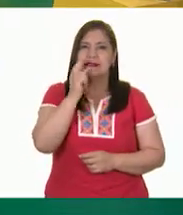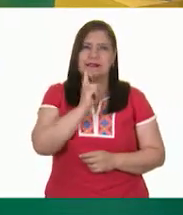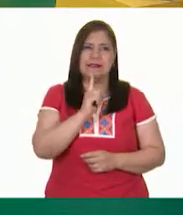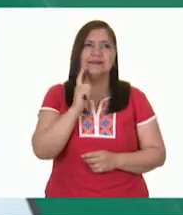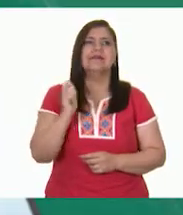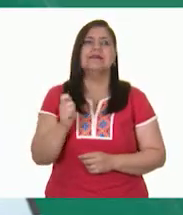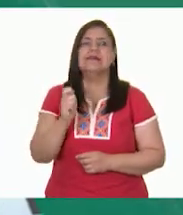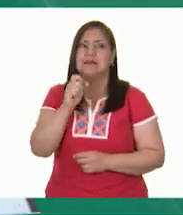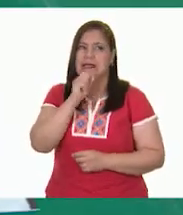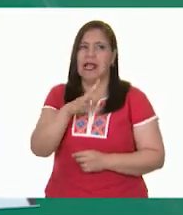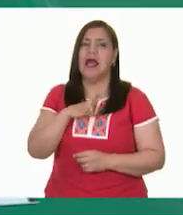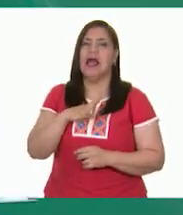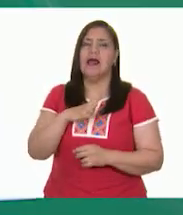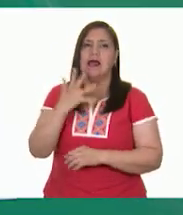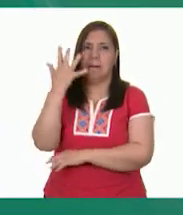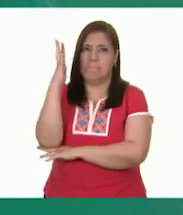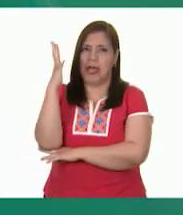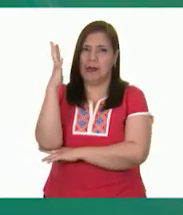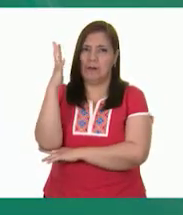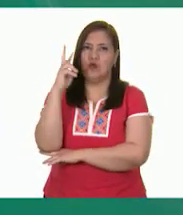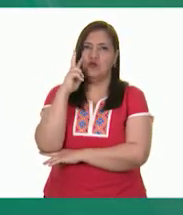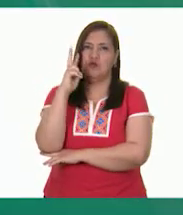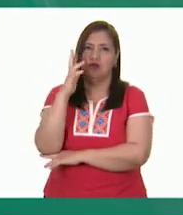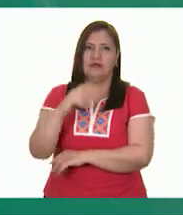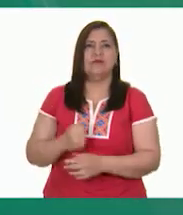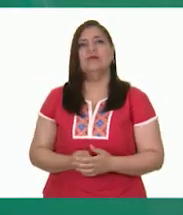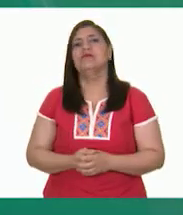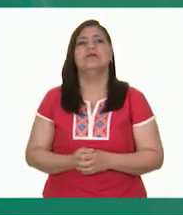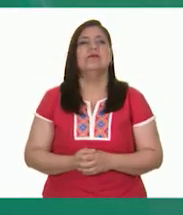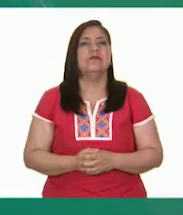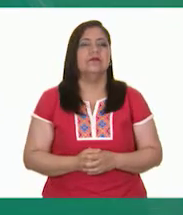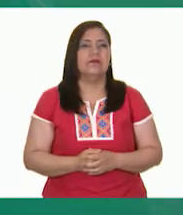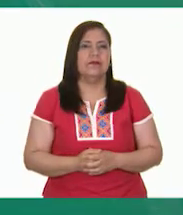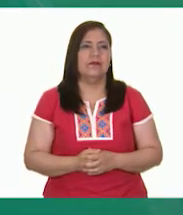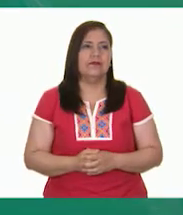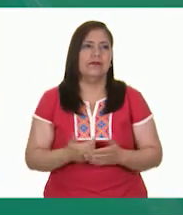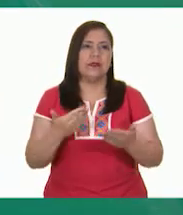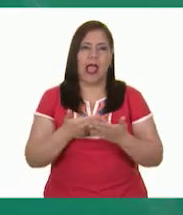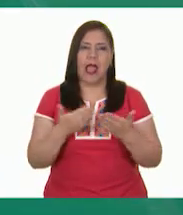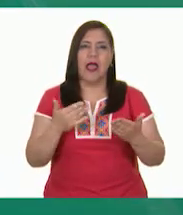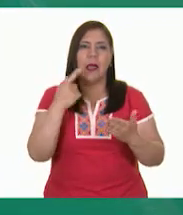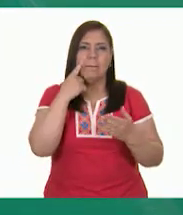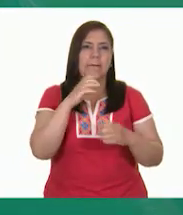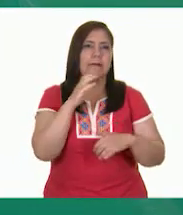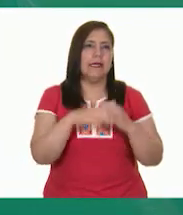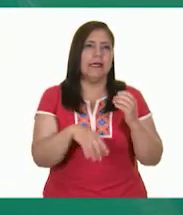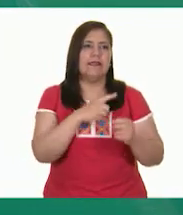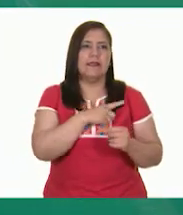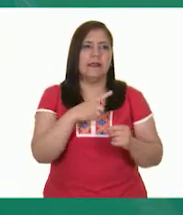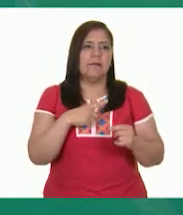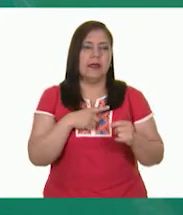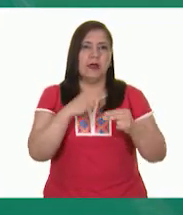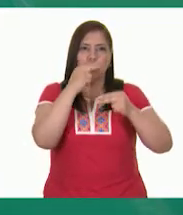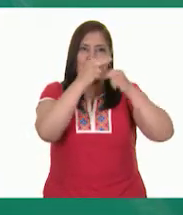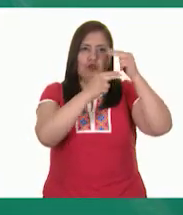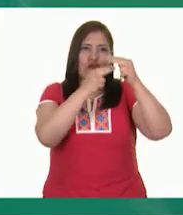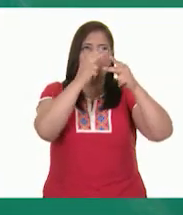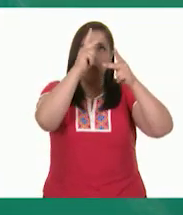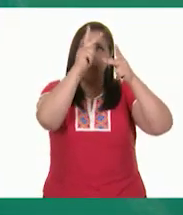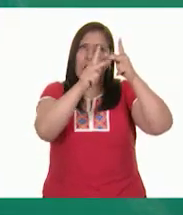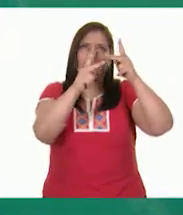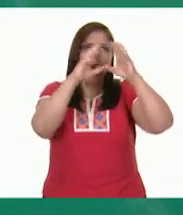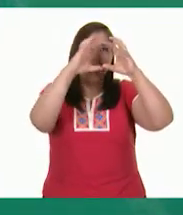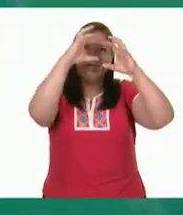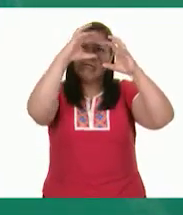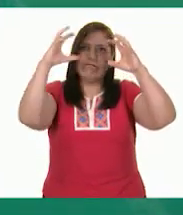el árbol. Y continúa el árbol. Muy bien. Entonces ahora hay que terminar con la nube. Sí, está partida a la mitad,